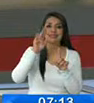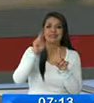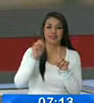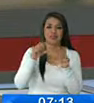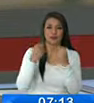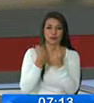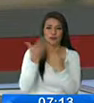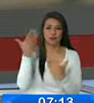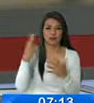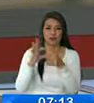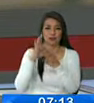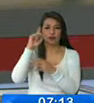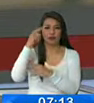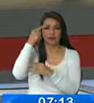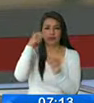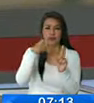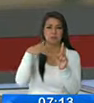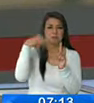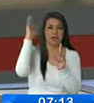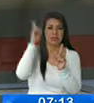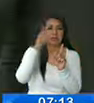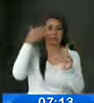oficialismo, sería la más opcionada.